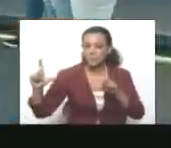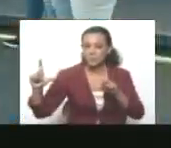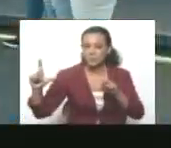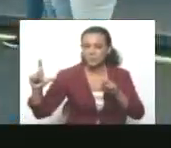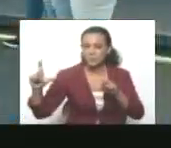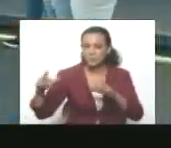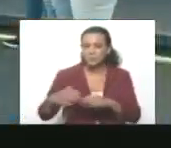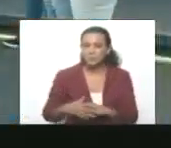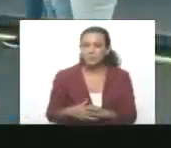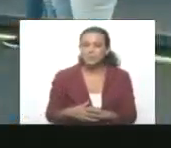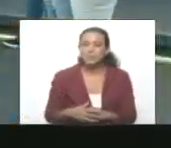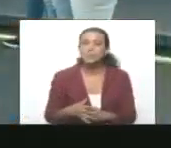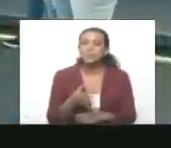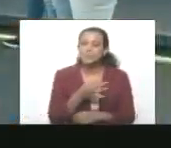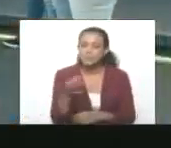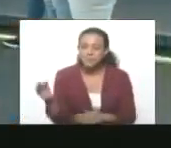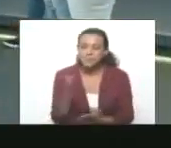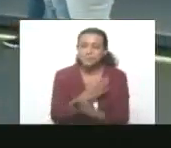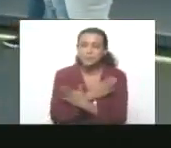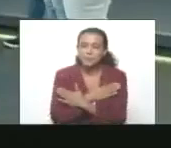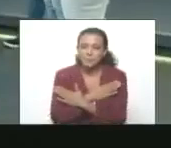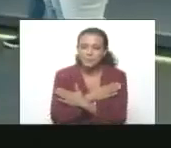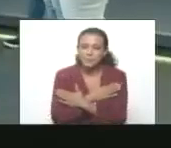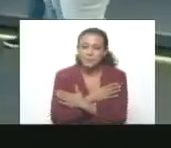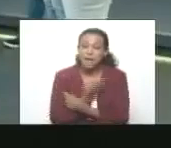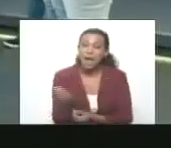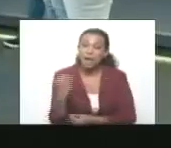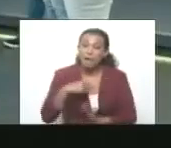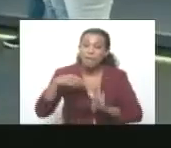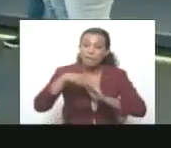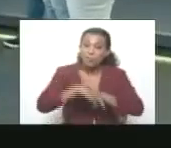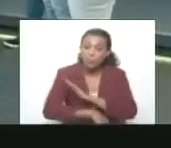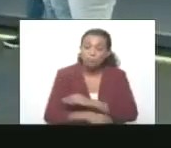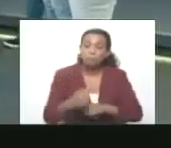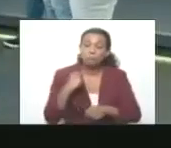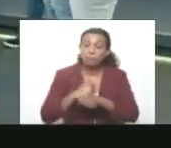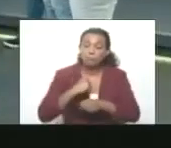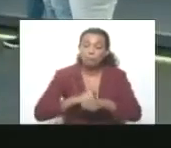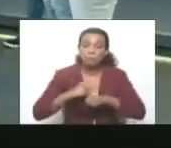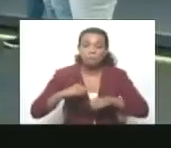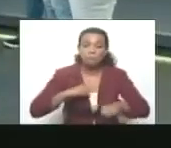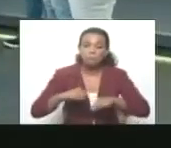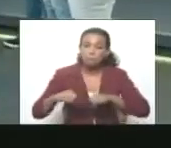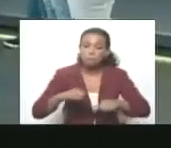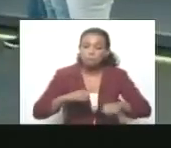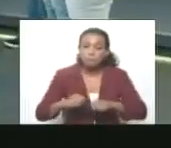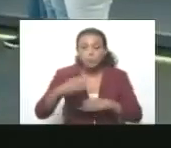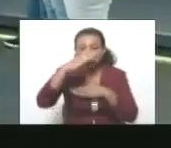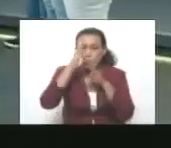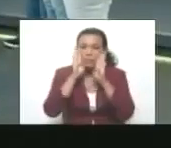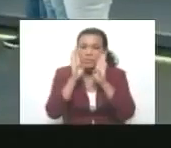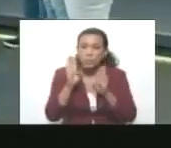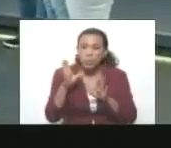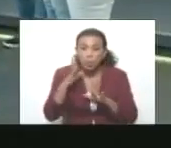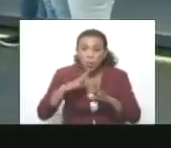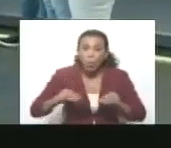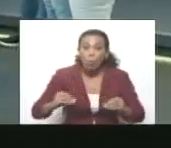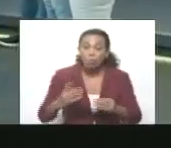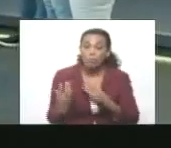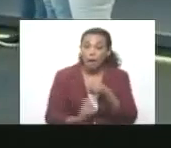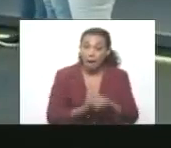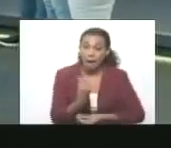Excelente. Hay que seguir fortaleciendo, Marcos Torres. Toda la atención, mira todo lo que podemos